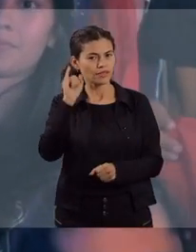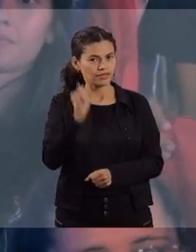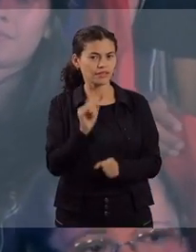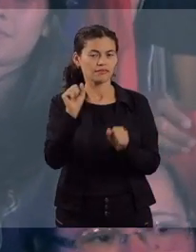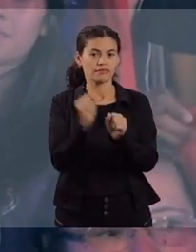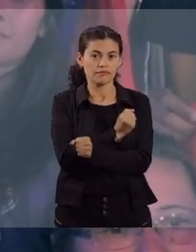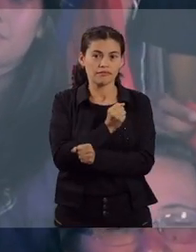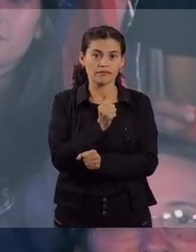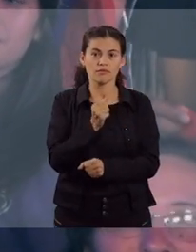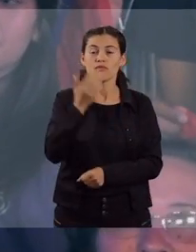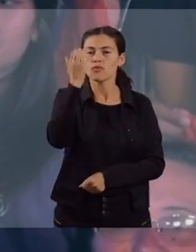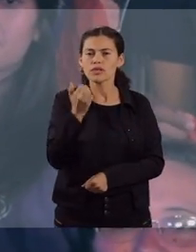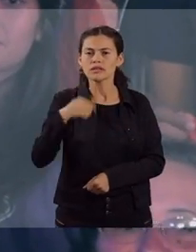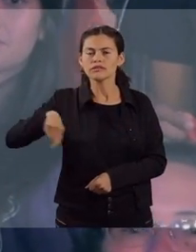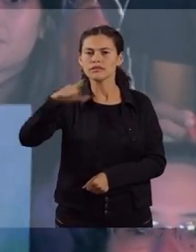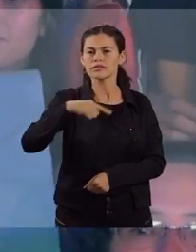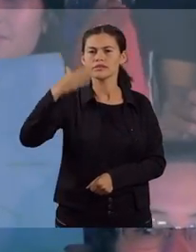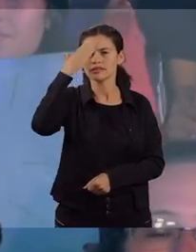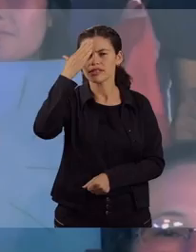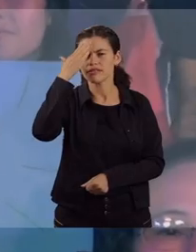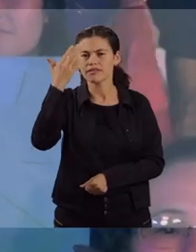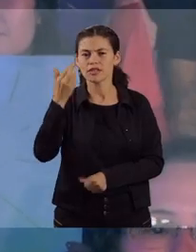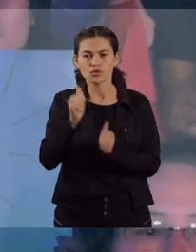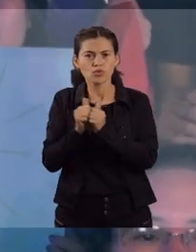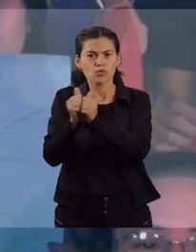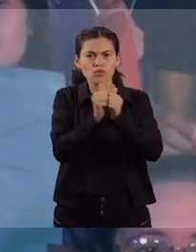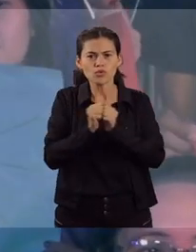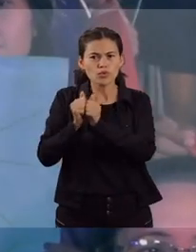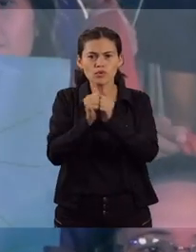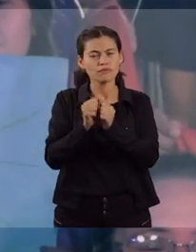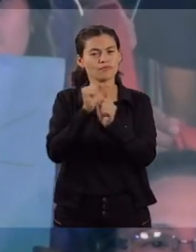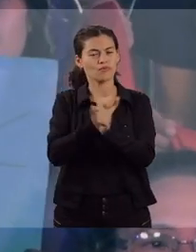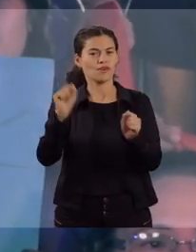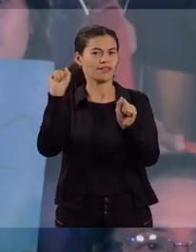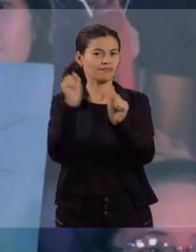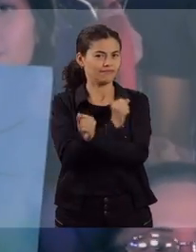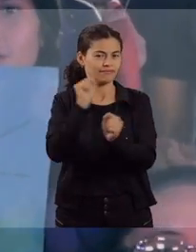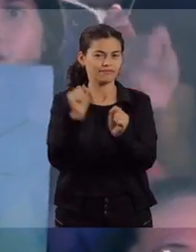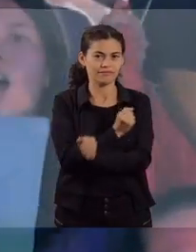vencer cuando descubrimos que cuando estamos juntos, nada, absolutamente